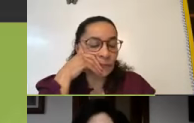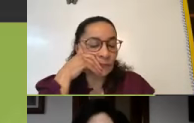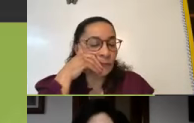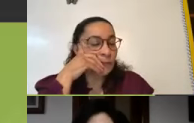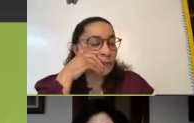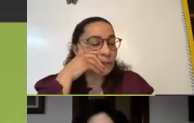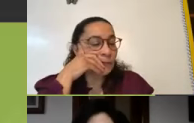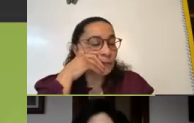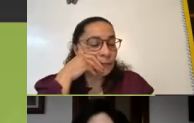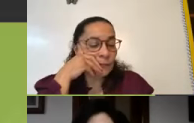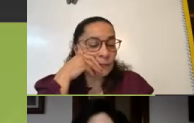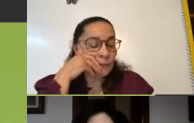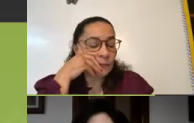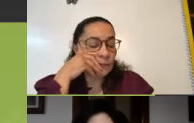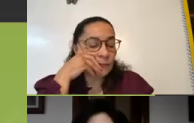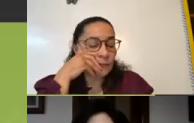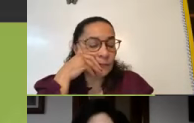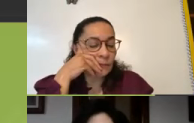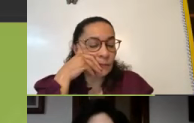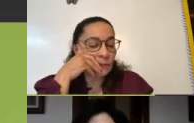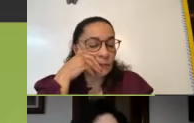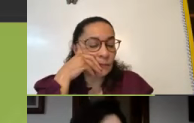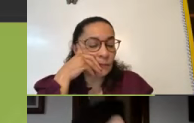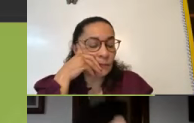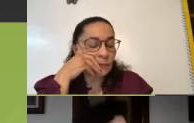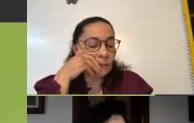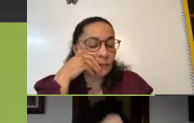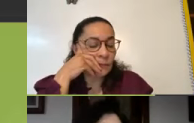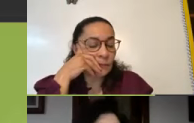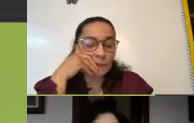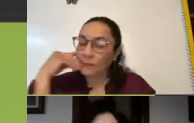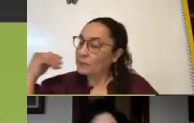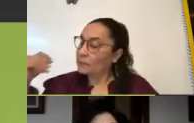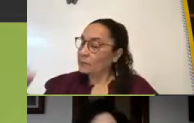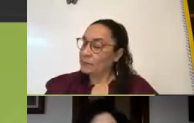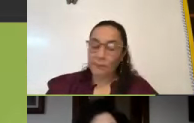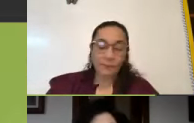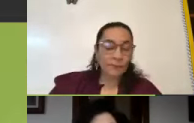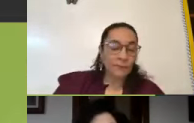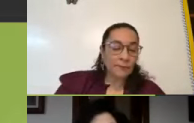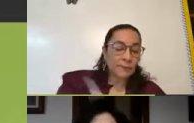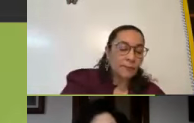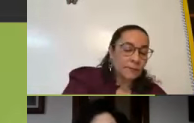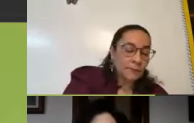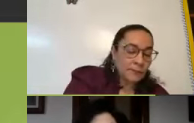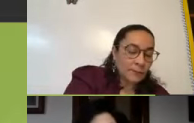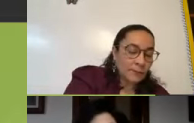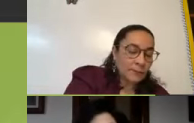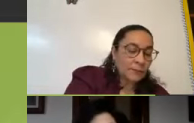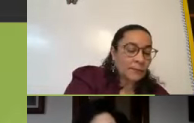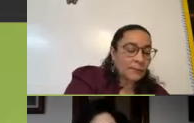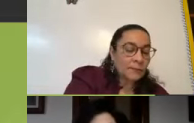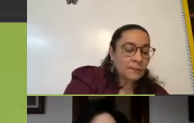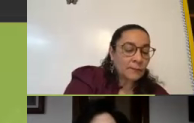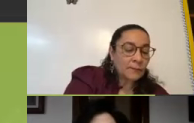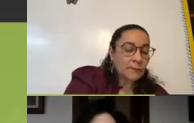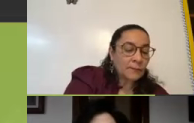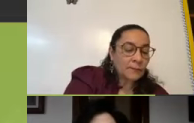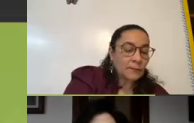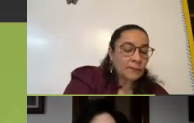sus obligaciones cuando hayan consumido por una o más tomas de uso no doméstico